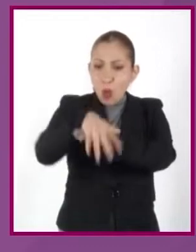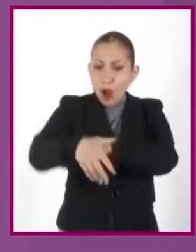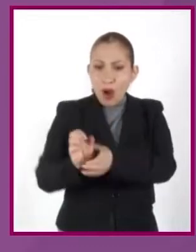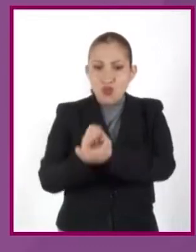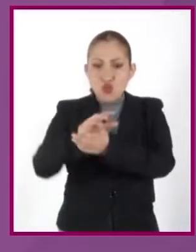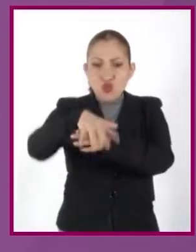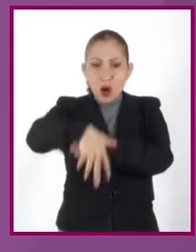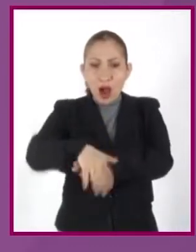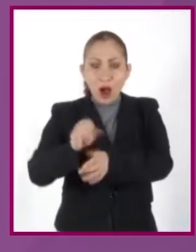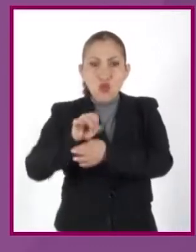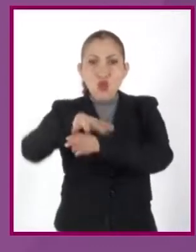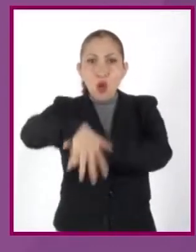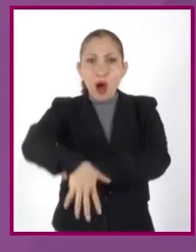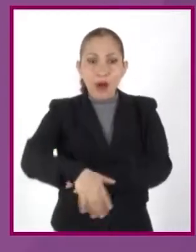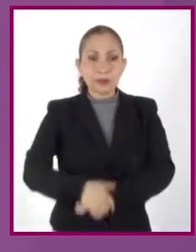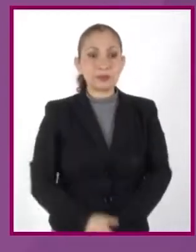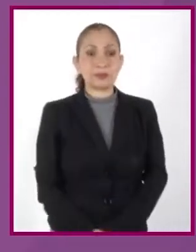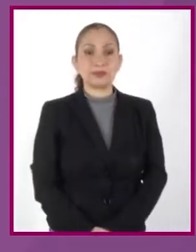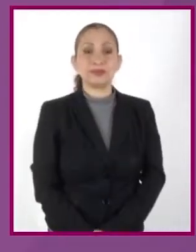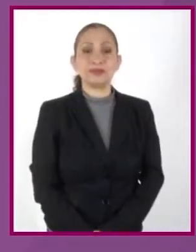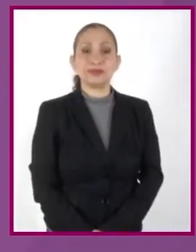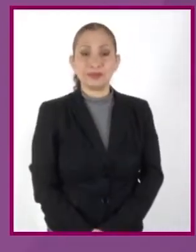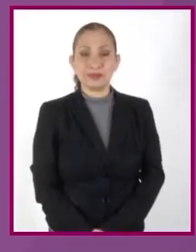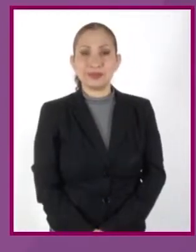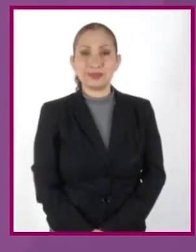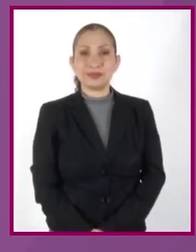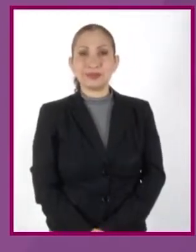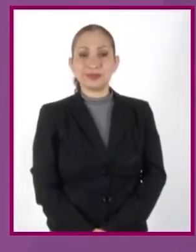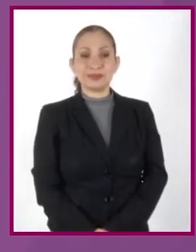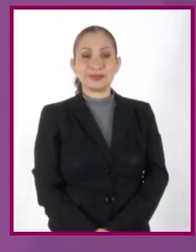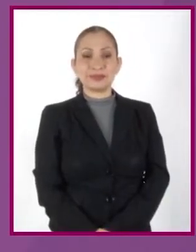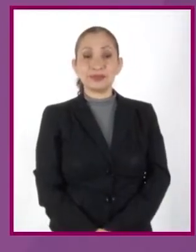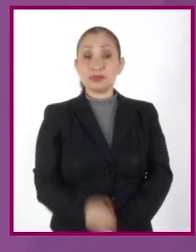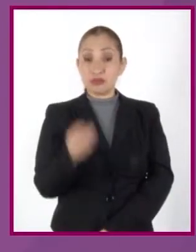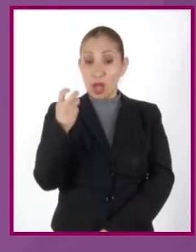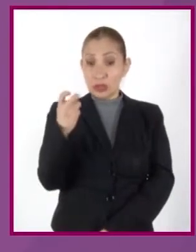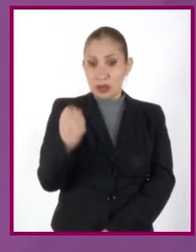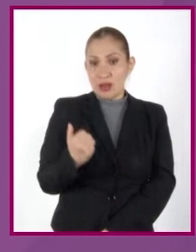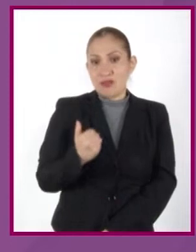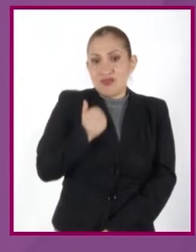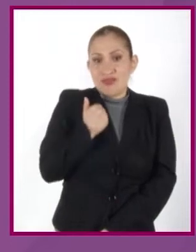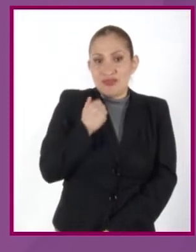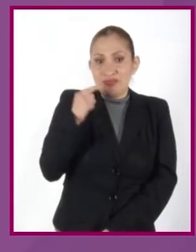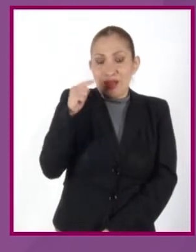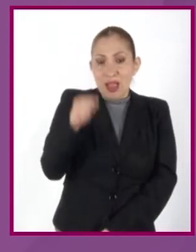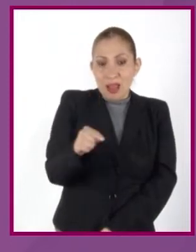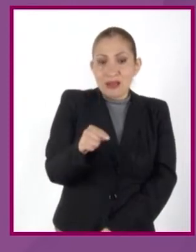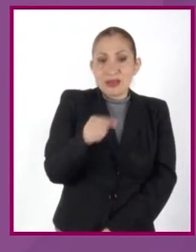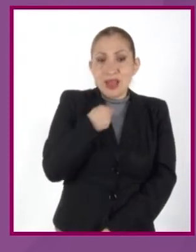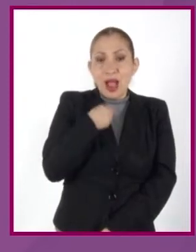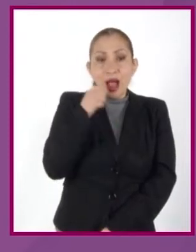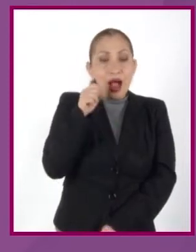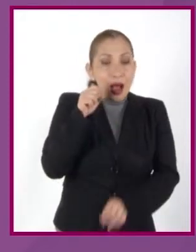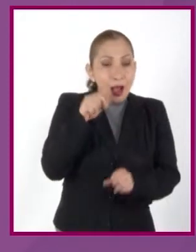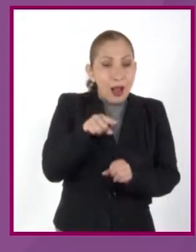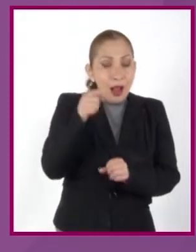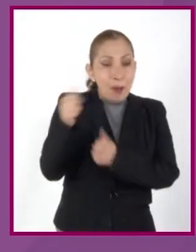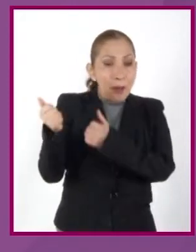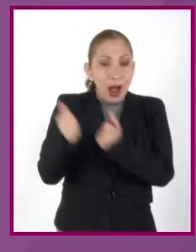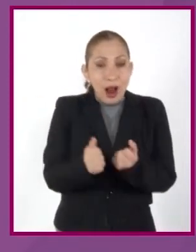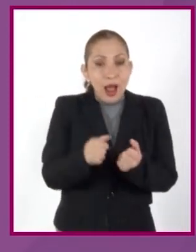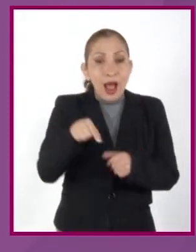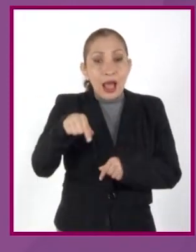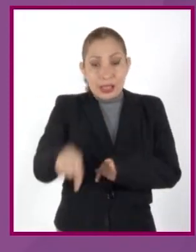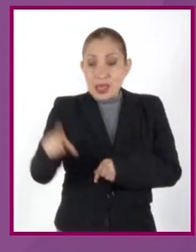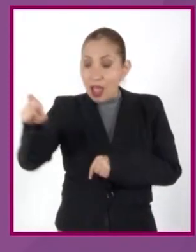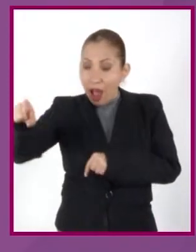Y me toca el ya. Itzun. Es aprovechar el Corea. Kashu Surania.